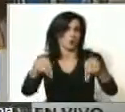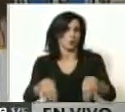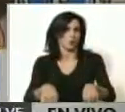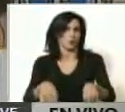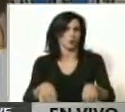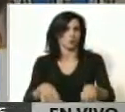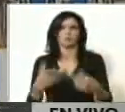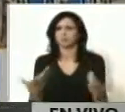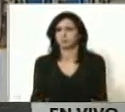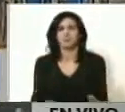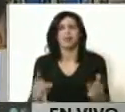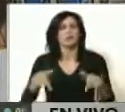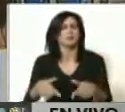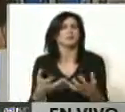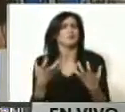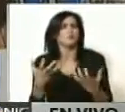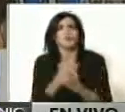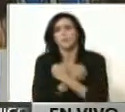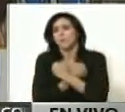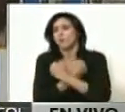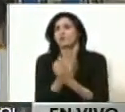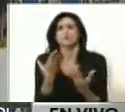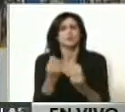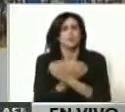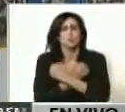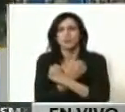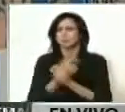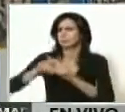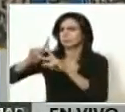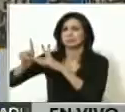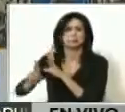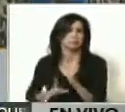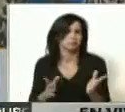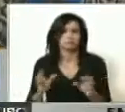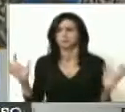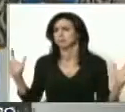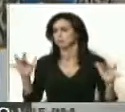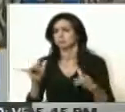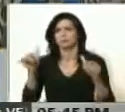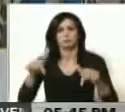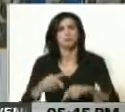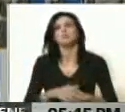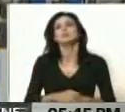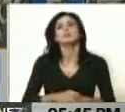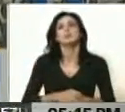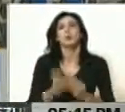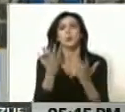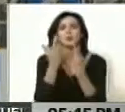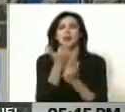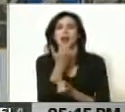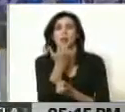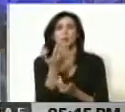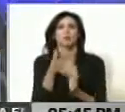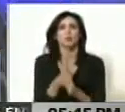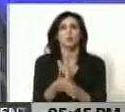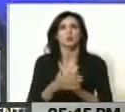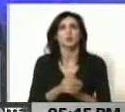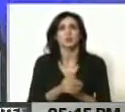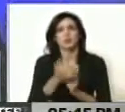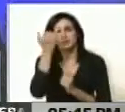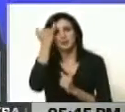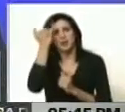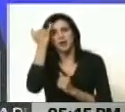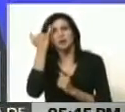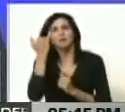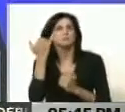que prevalece es el amor, un espacio además de encuentro plural. Bueno, Carmelo, coméntanos también cómo ha sido la iniciativa a nivel